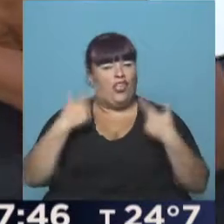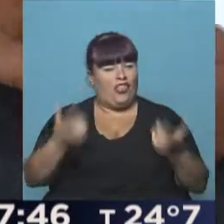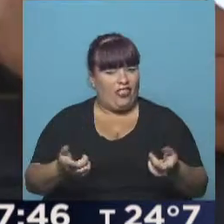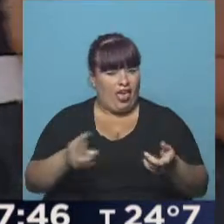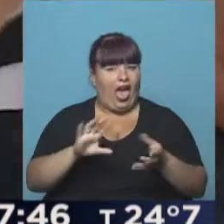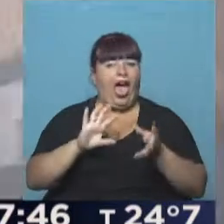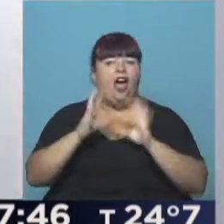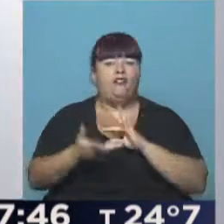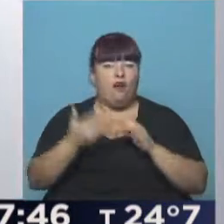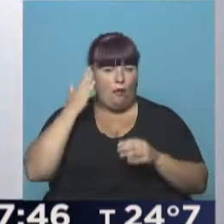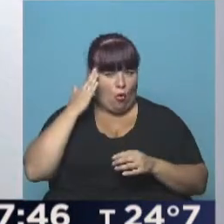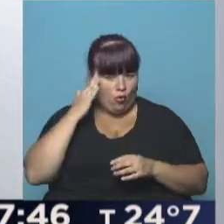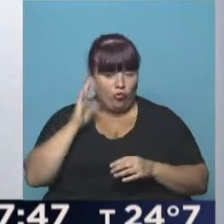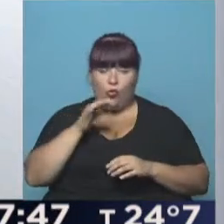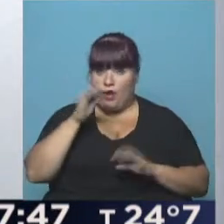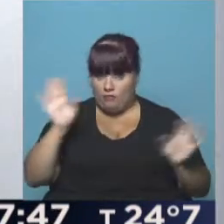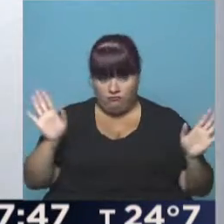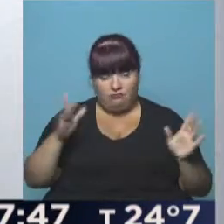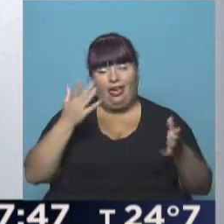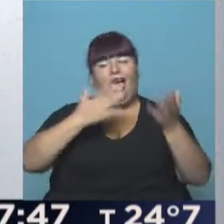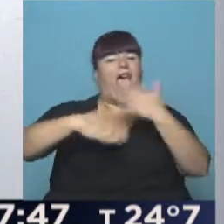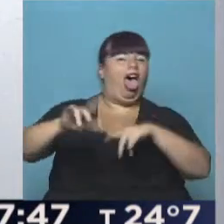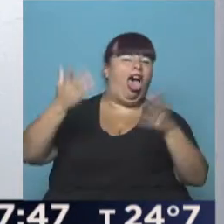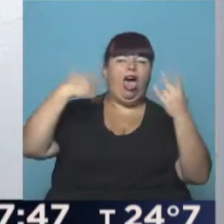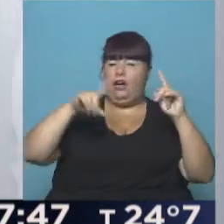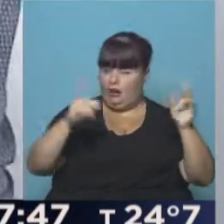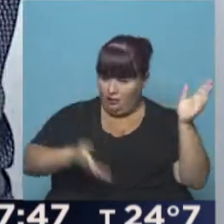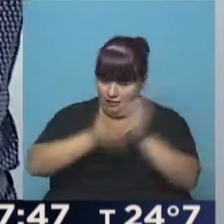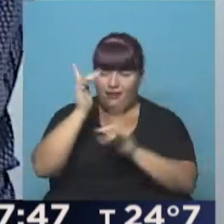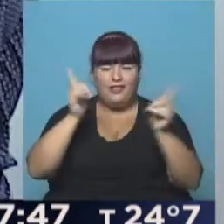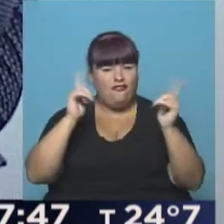como oferta cultural. Así que no hay excusa para salir y para disfrutar de esto.